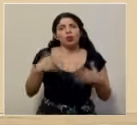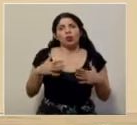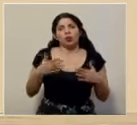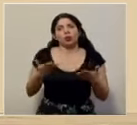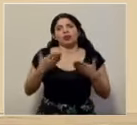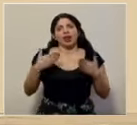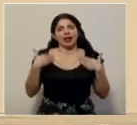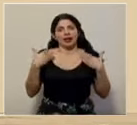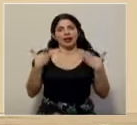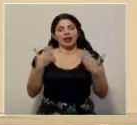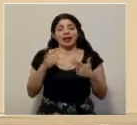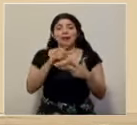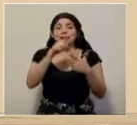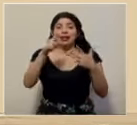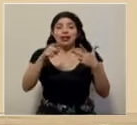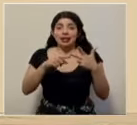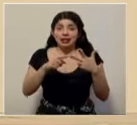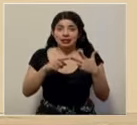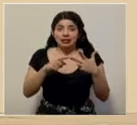Y tercero,